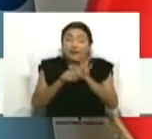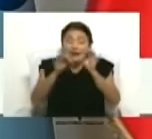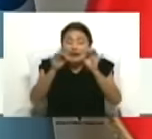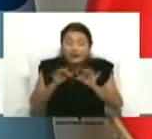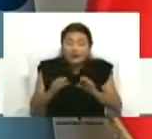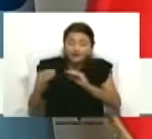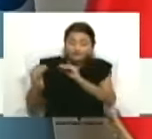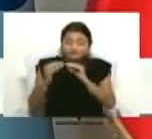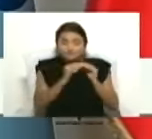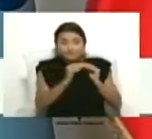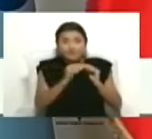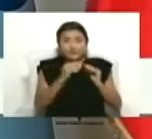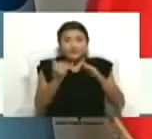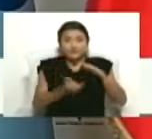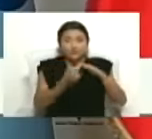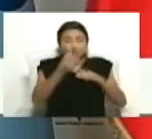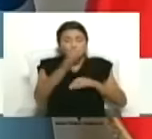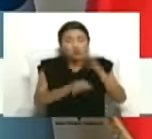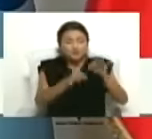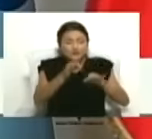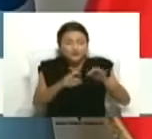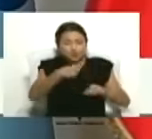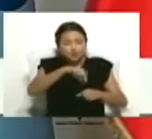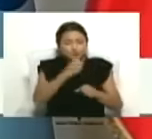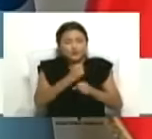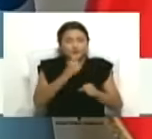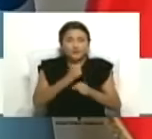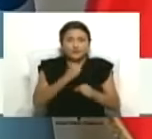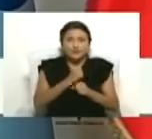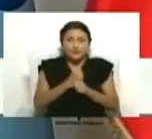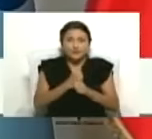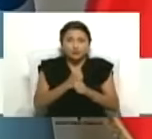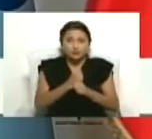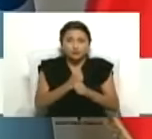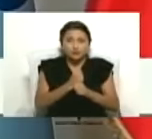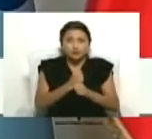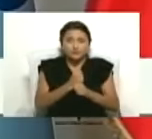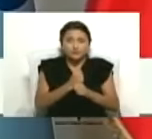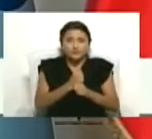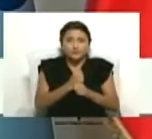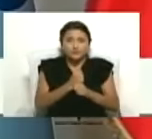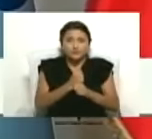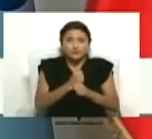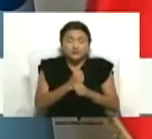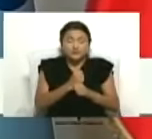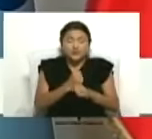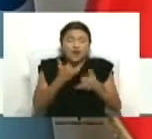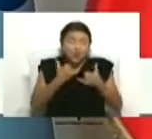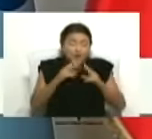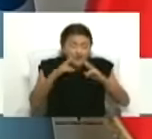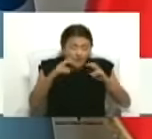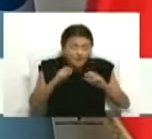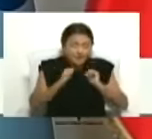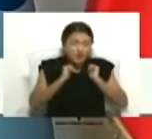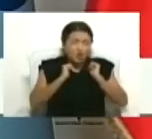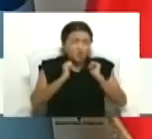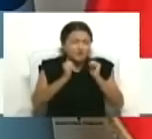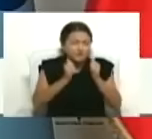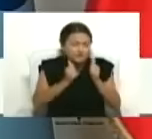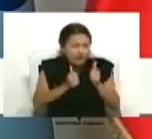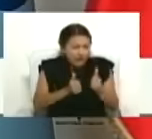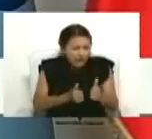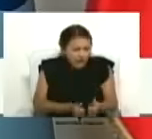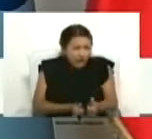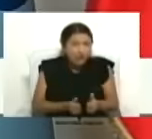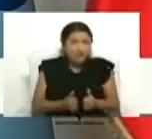órgano auxiliar de justicia con el cual estamos trabajando esta trama que apenas está comenzando, que apenas tiene